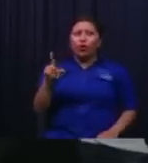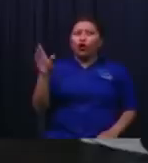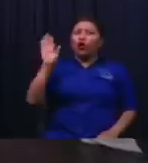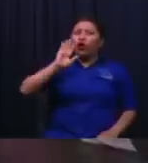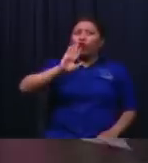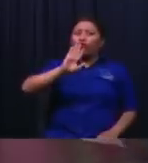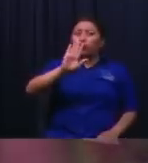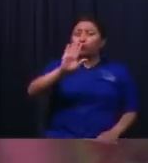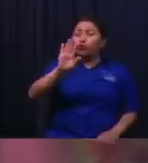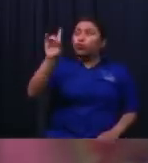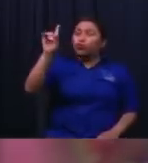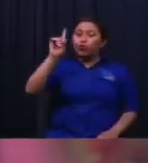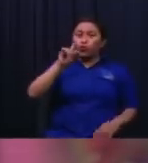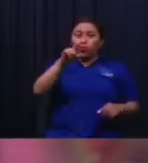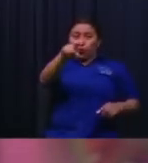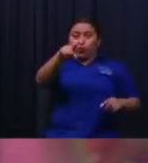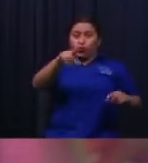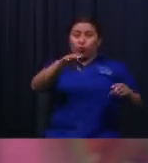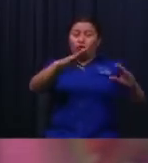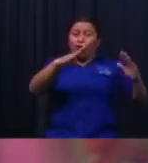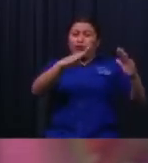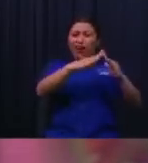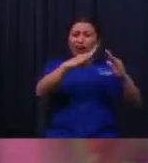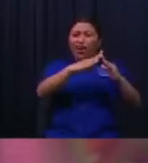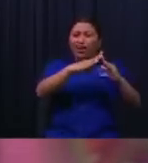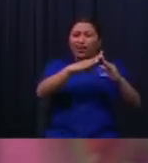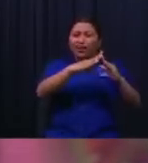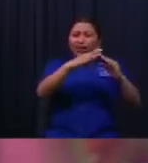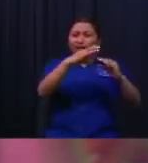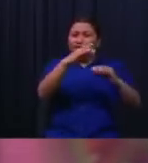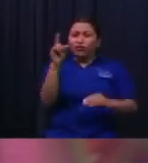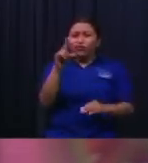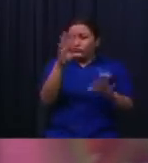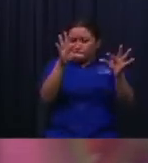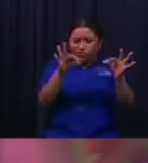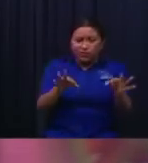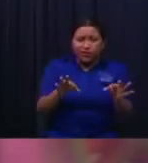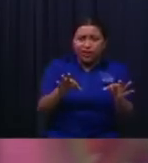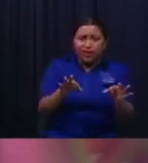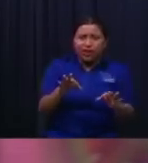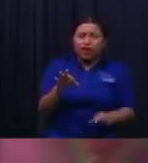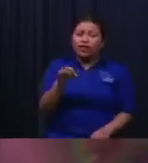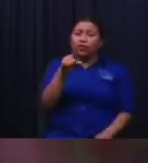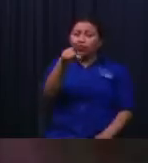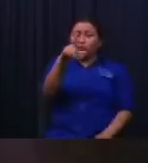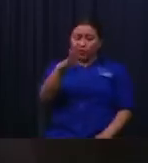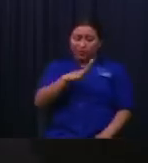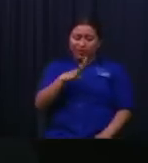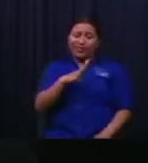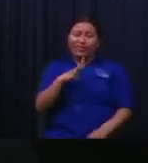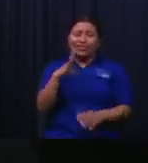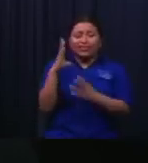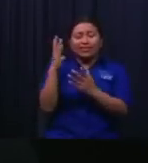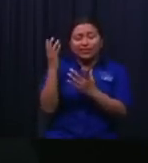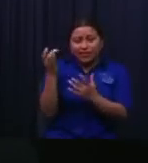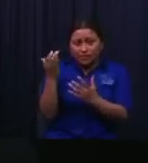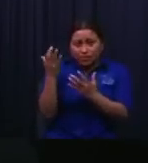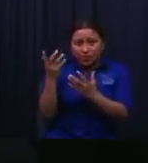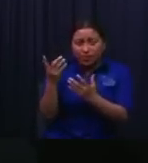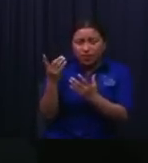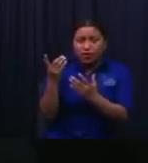hogar. No se ha terminado, hermano. Hay una esperanza aún. En Cristo